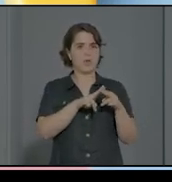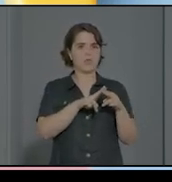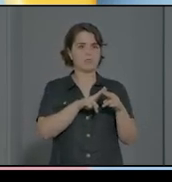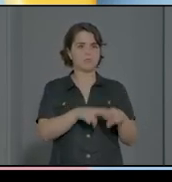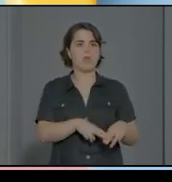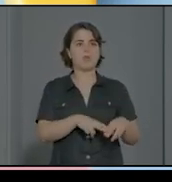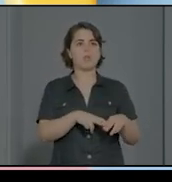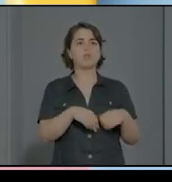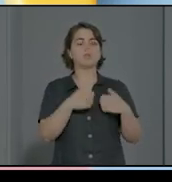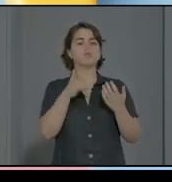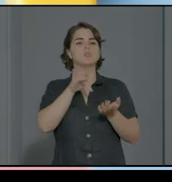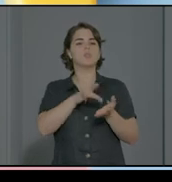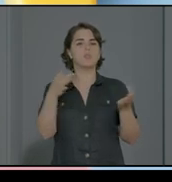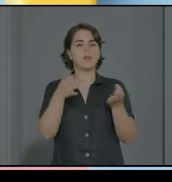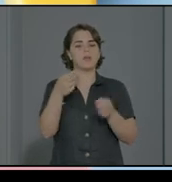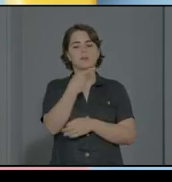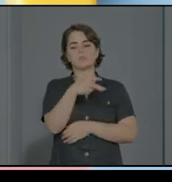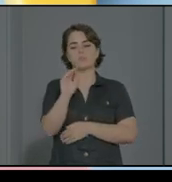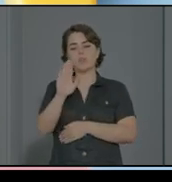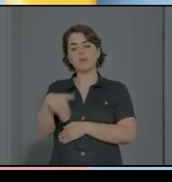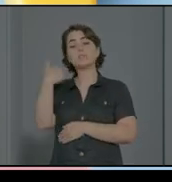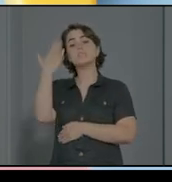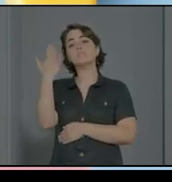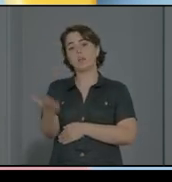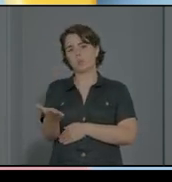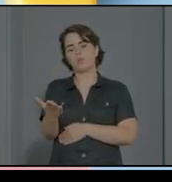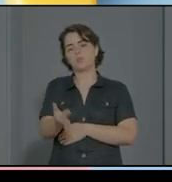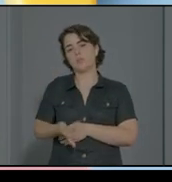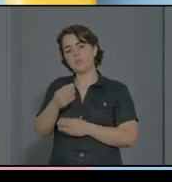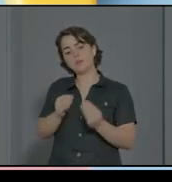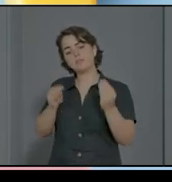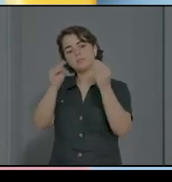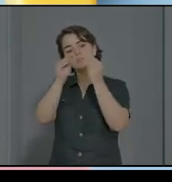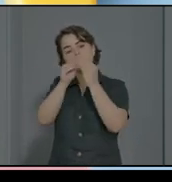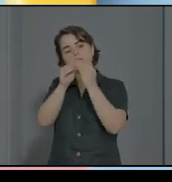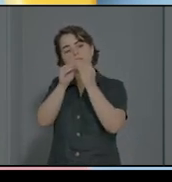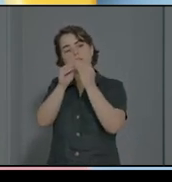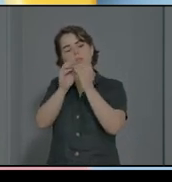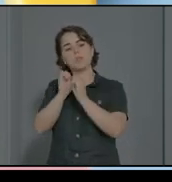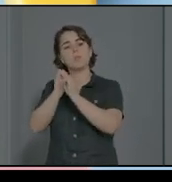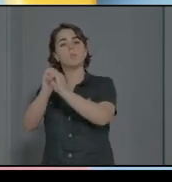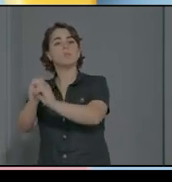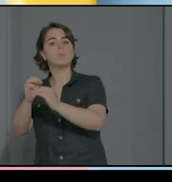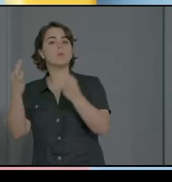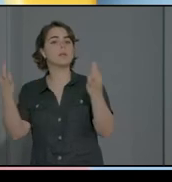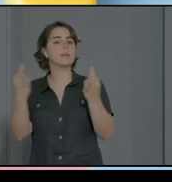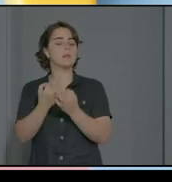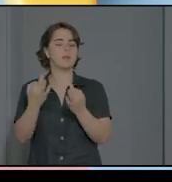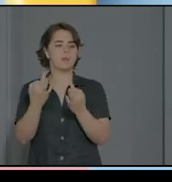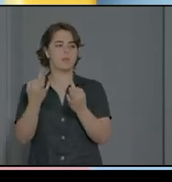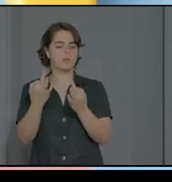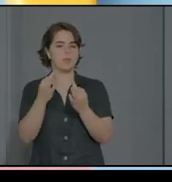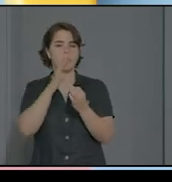resultado externo. Y esta sincronía puede estar condicionada especialmente por el estrés